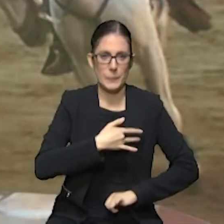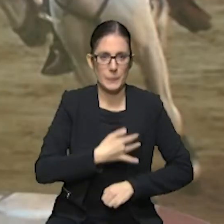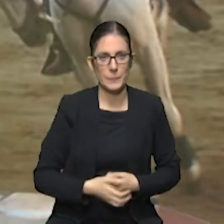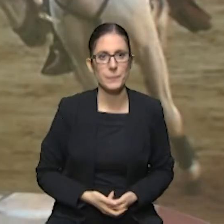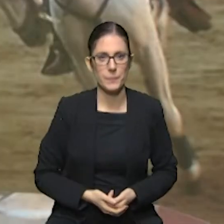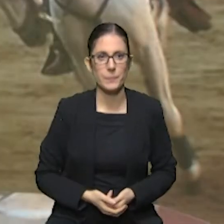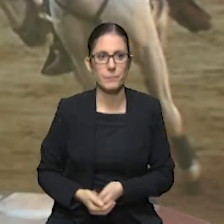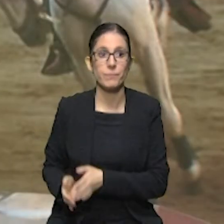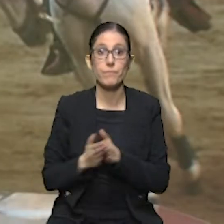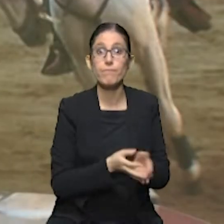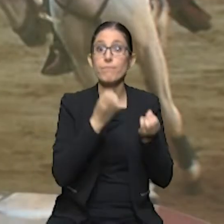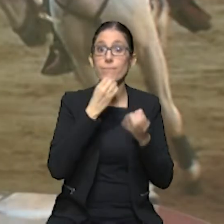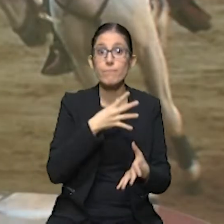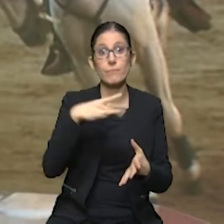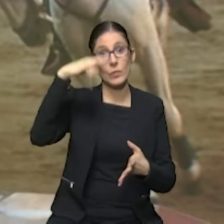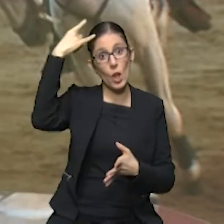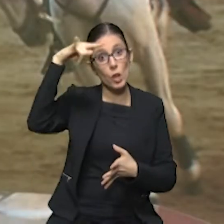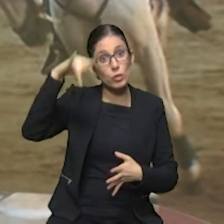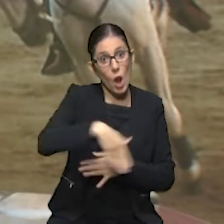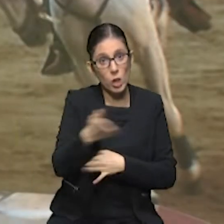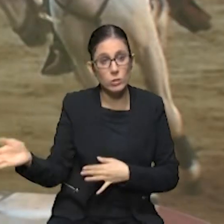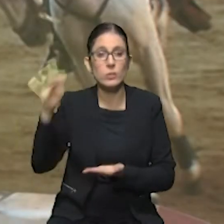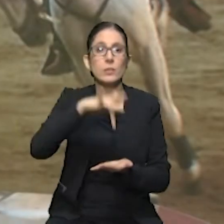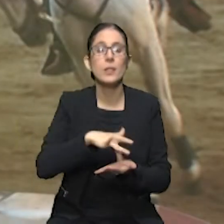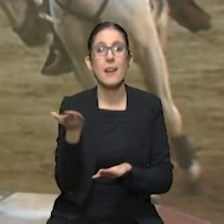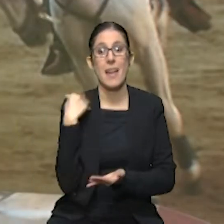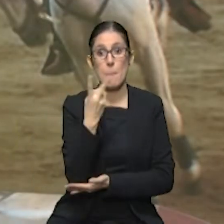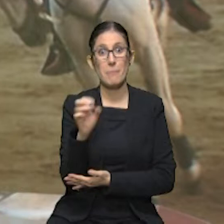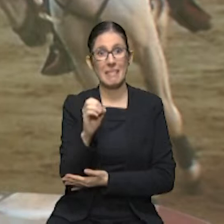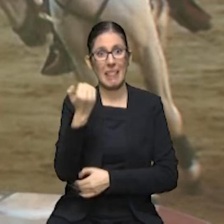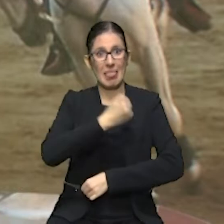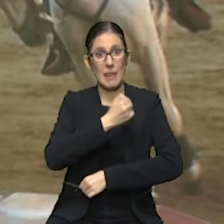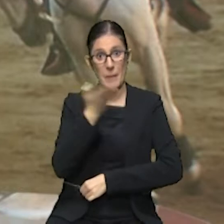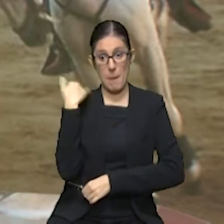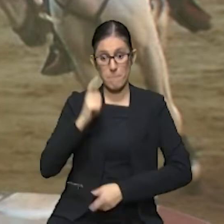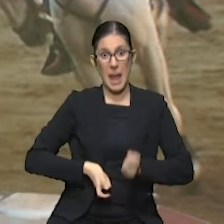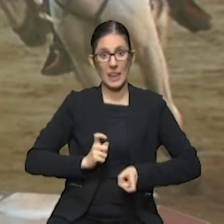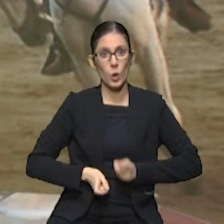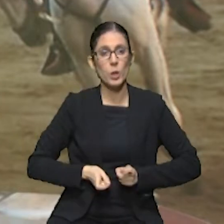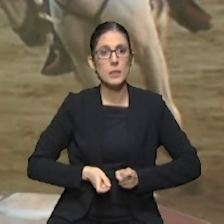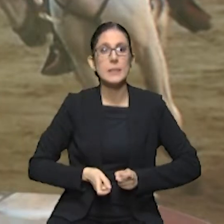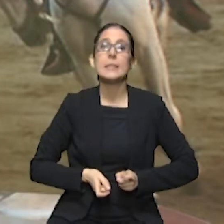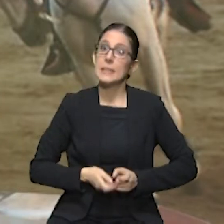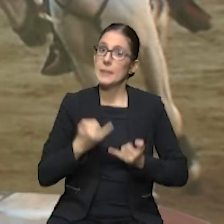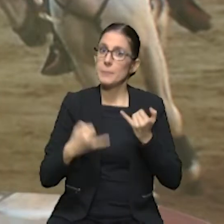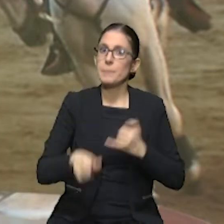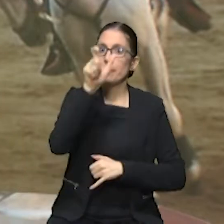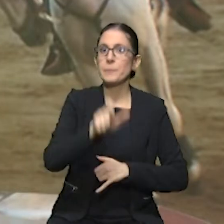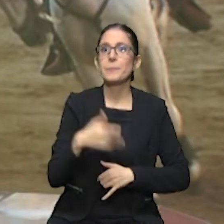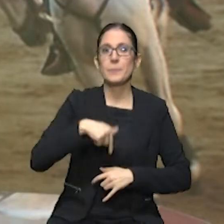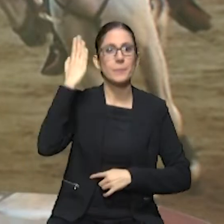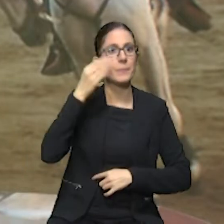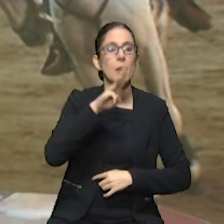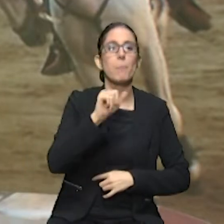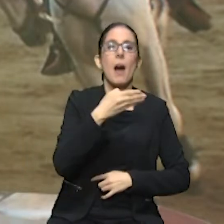Bueno, y una corrida de toros celebrada el pasado 20 de diciembre en Cancún, en México, le ha supuesto a Pablo Hermoso de Mendoza una denuncia